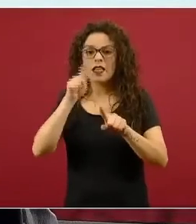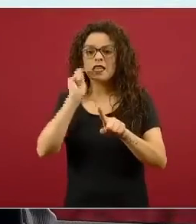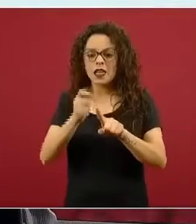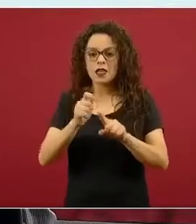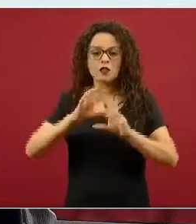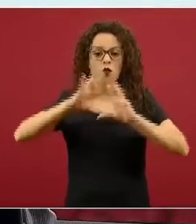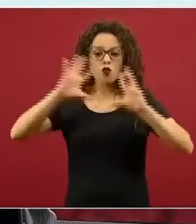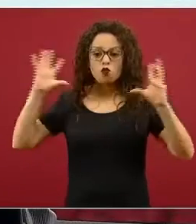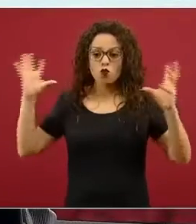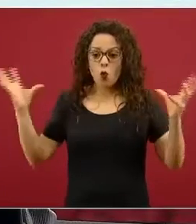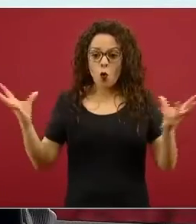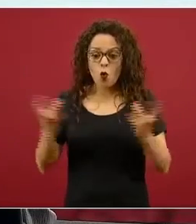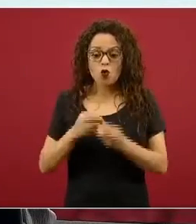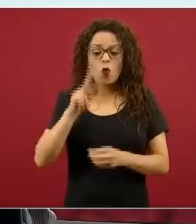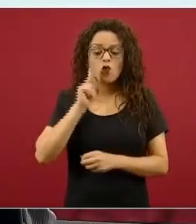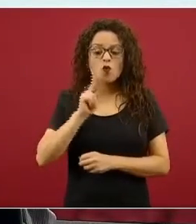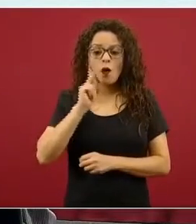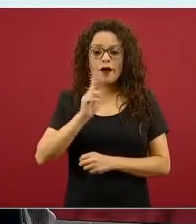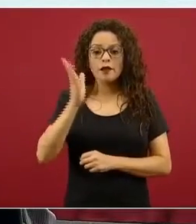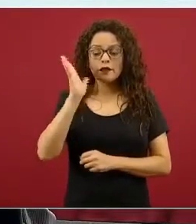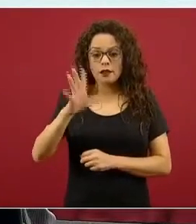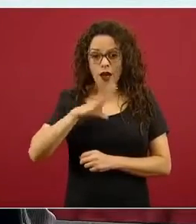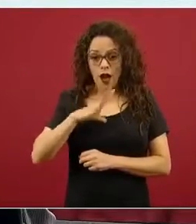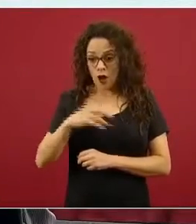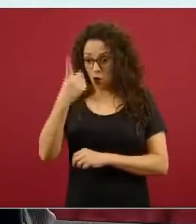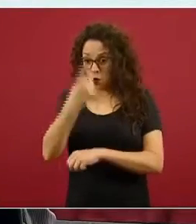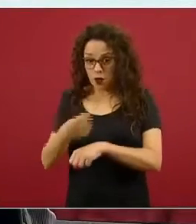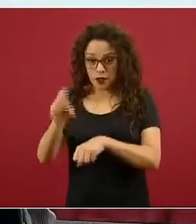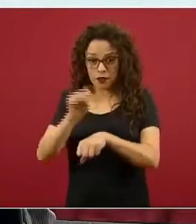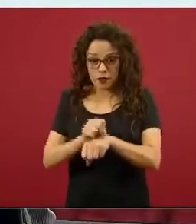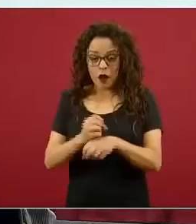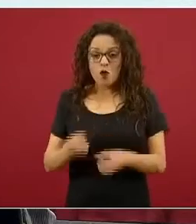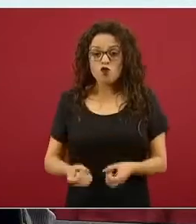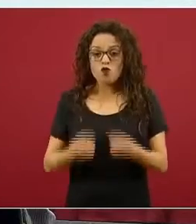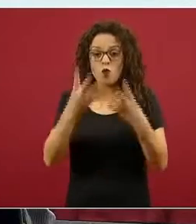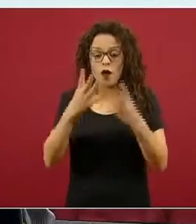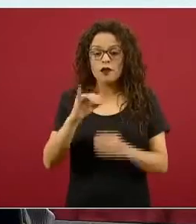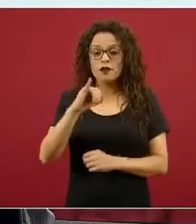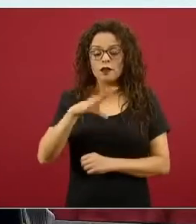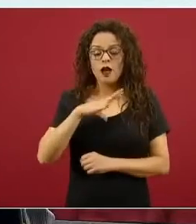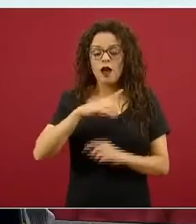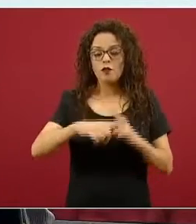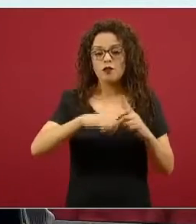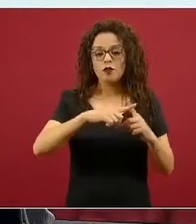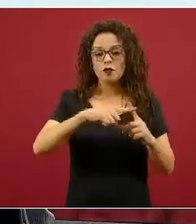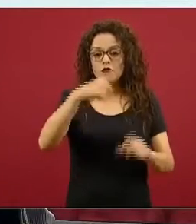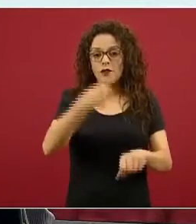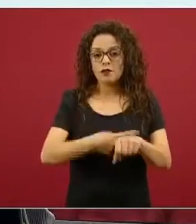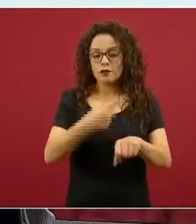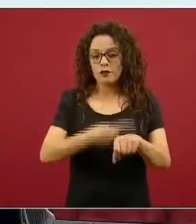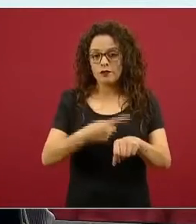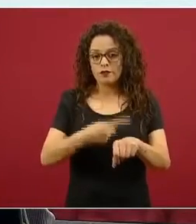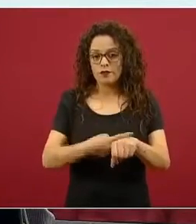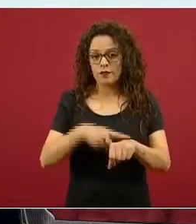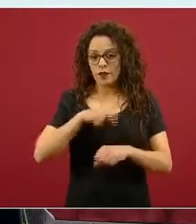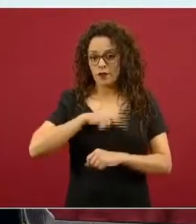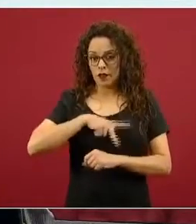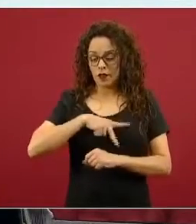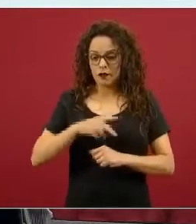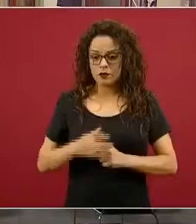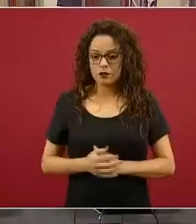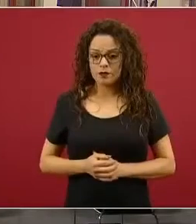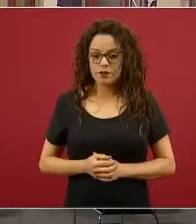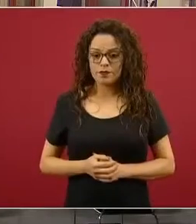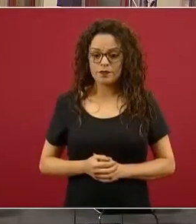del total de las muestras que se toman en la semana, cuántas de ellas resultaron positivas, y después de una tendencia que